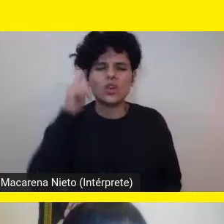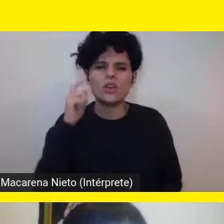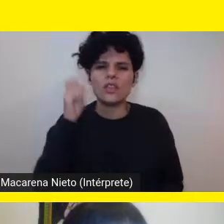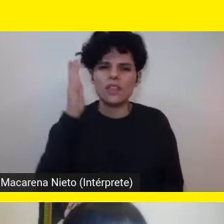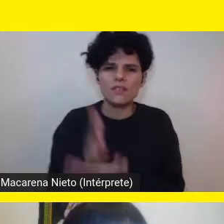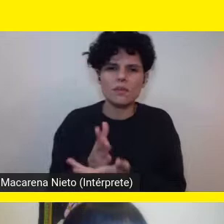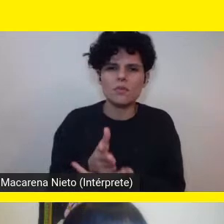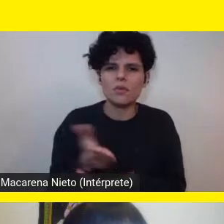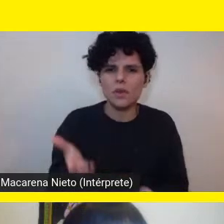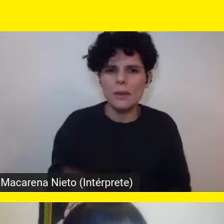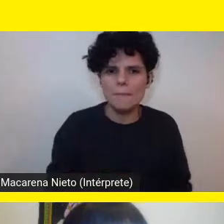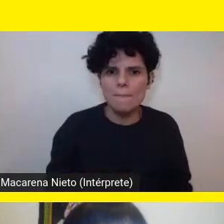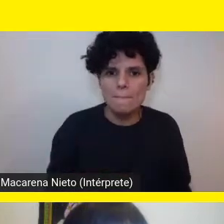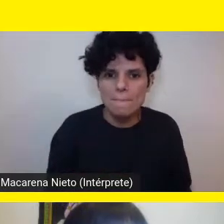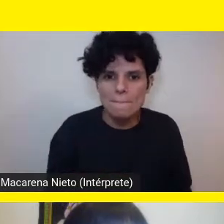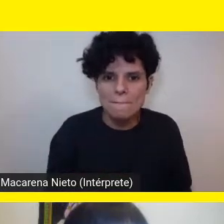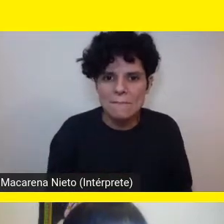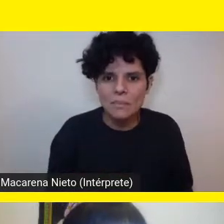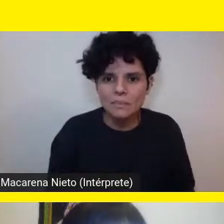No, ¿me están escuchando? Sí.